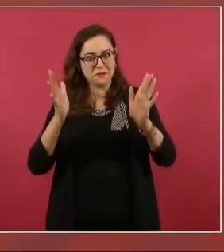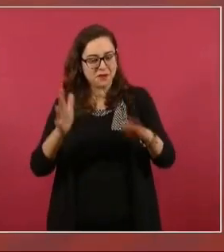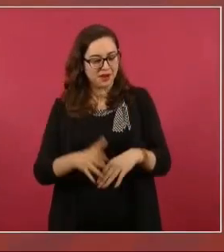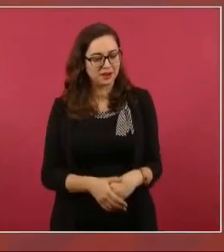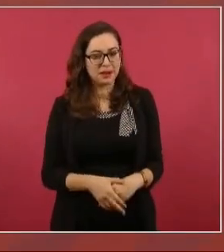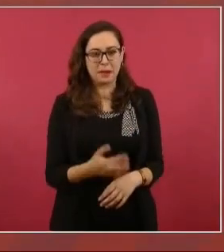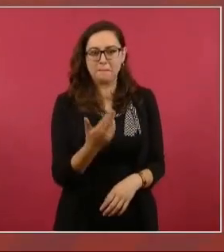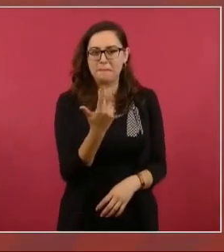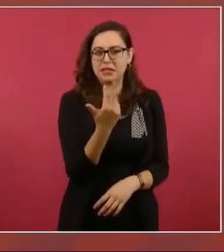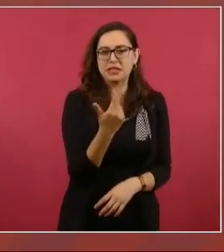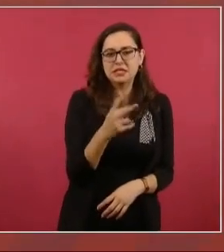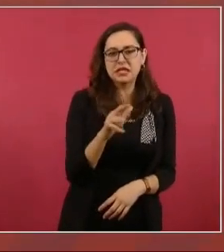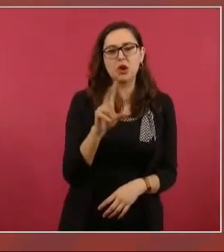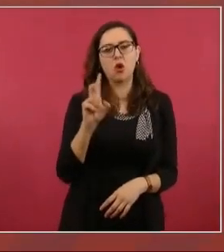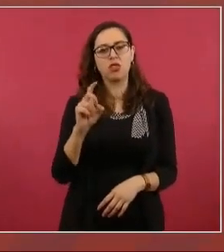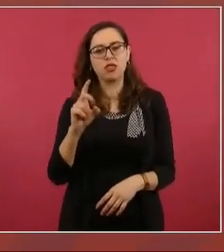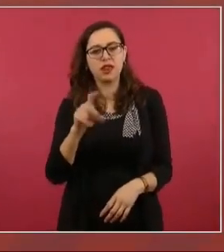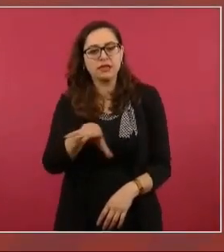analicé,